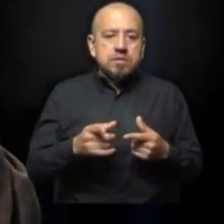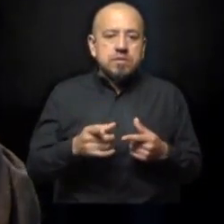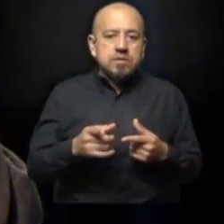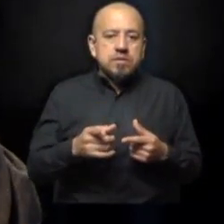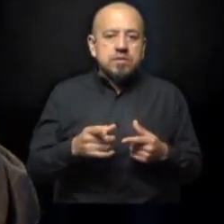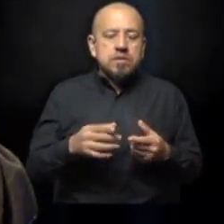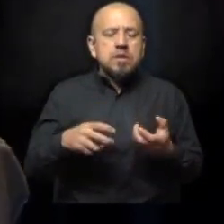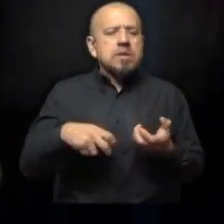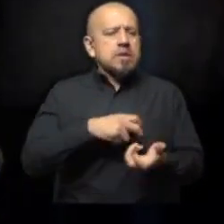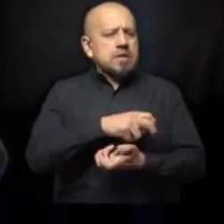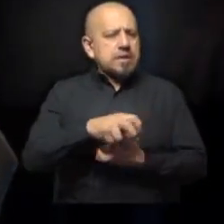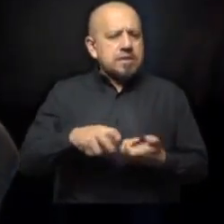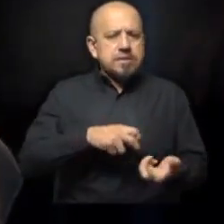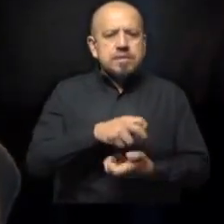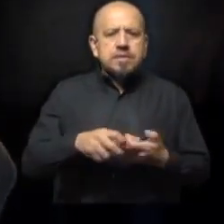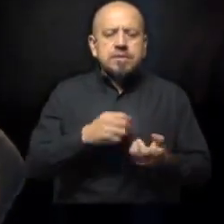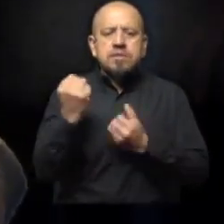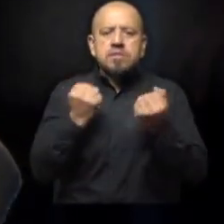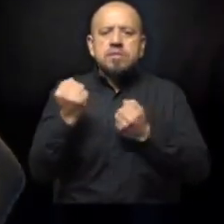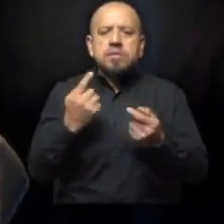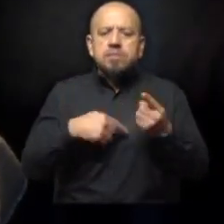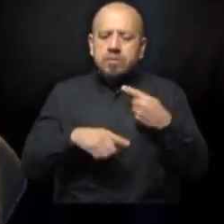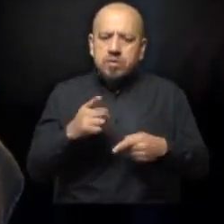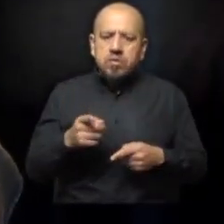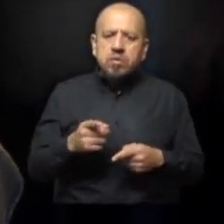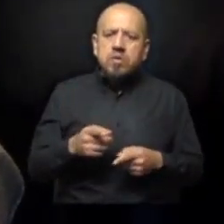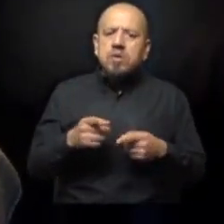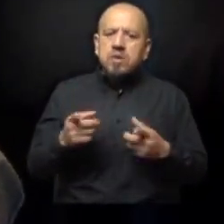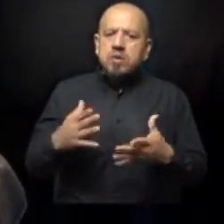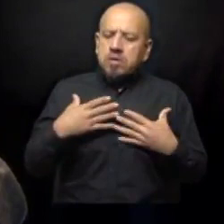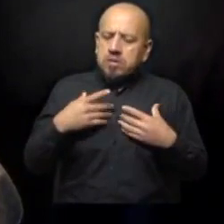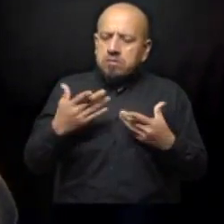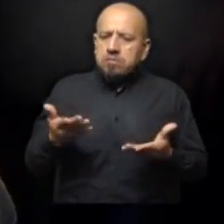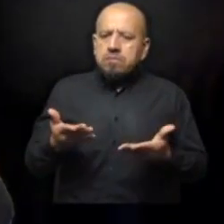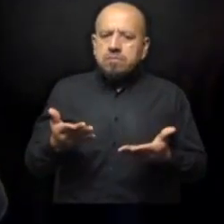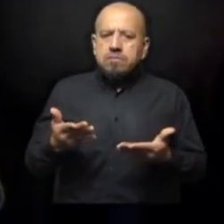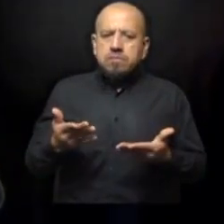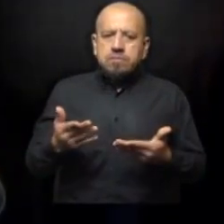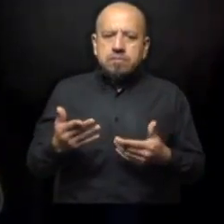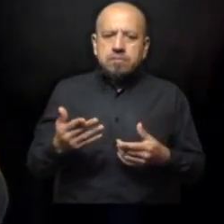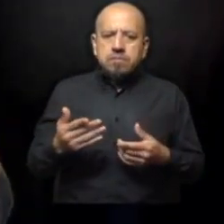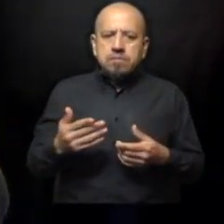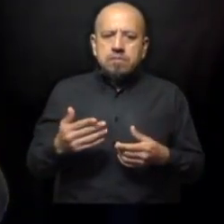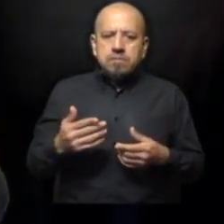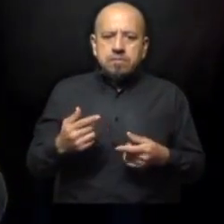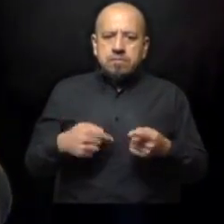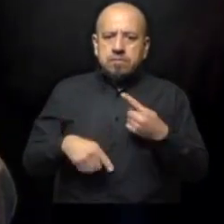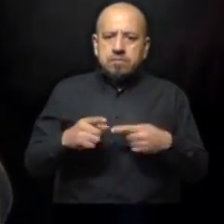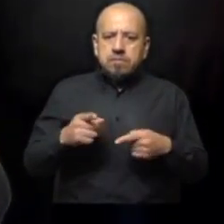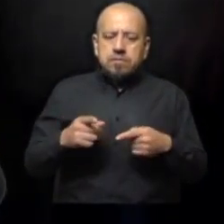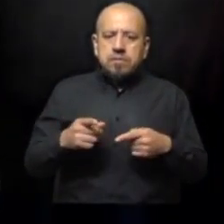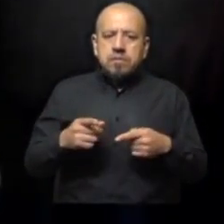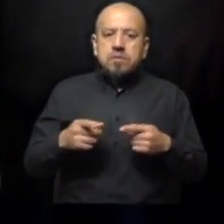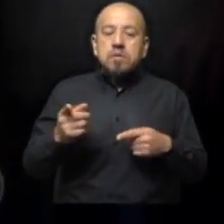país igual que su vida es una aventura eso de subirte allí